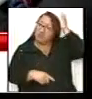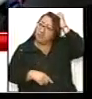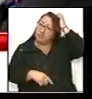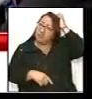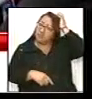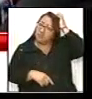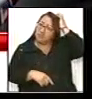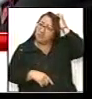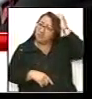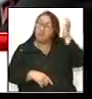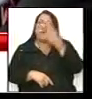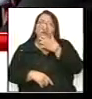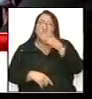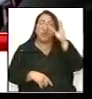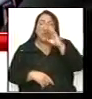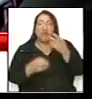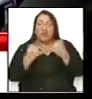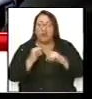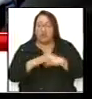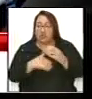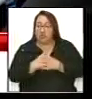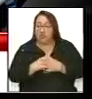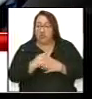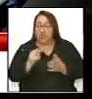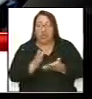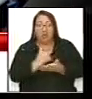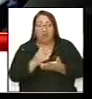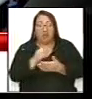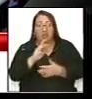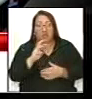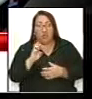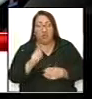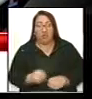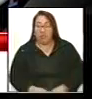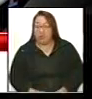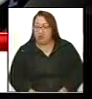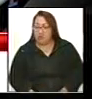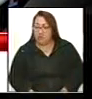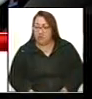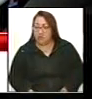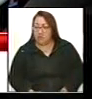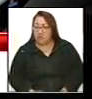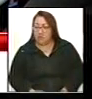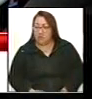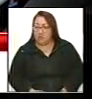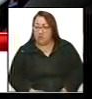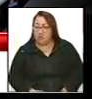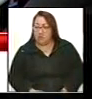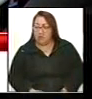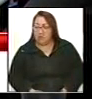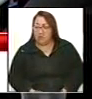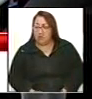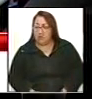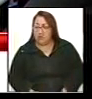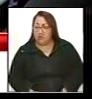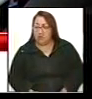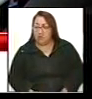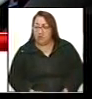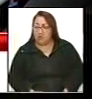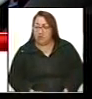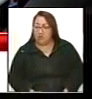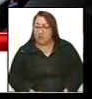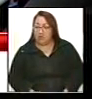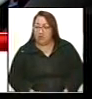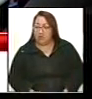se busca que la información esté, ojalá, en la página web o sus dependencias. Entonces, aquí nosotros nos enfrentamos